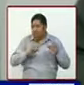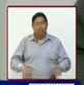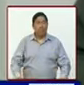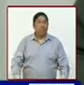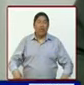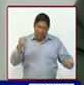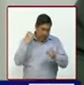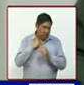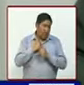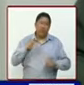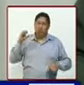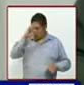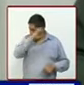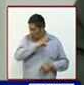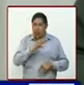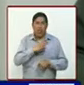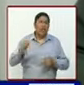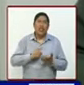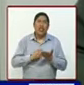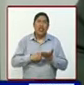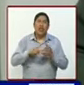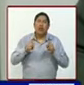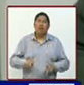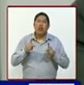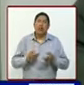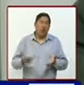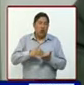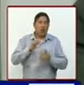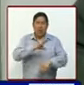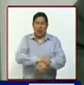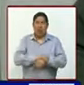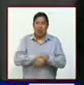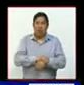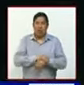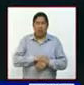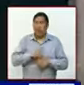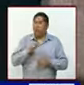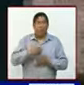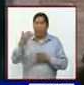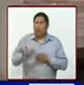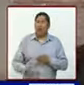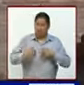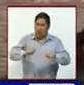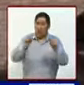El trabajo de búsqueda y localización de estas personas para su recaptura no ha cesado.